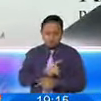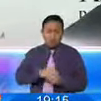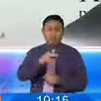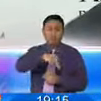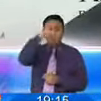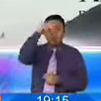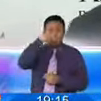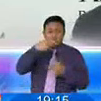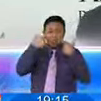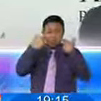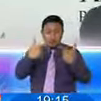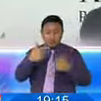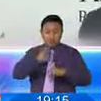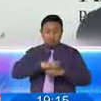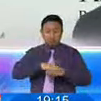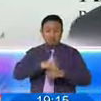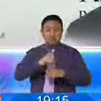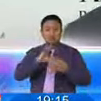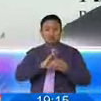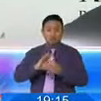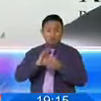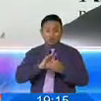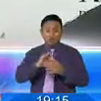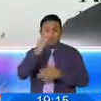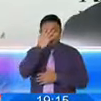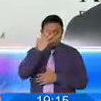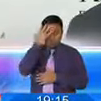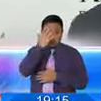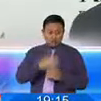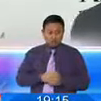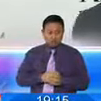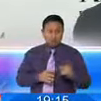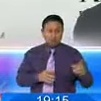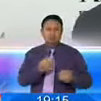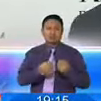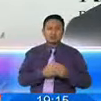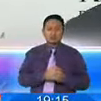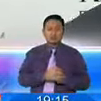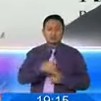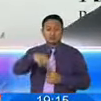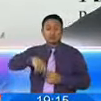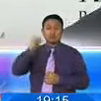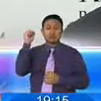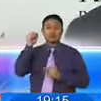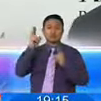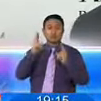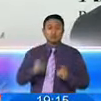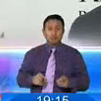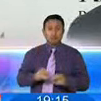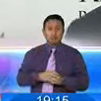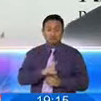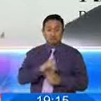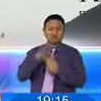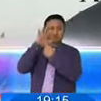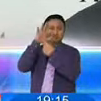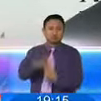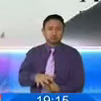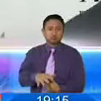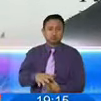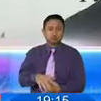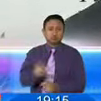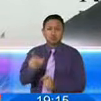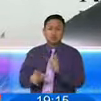norte por nuestros compatriotas de Esmeraldas, están violando derechos humanos de manera permanente